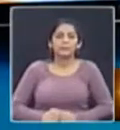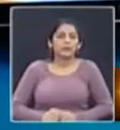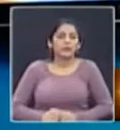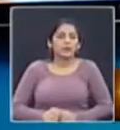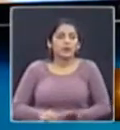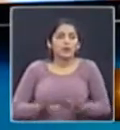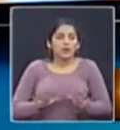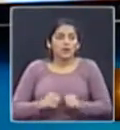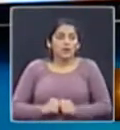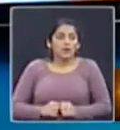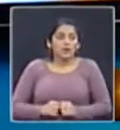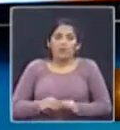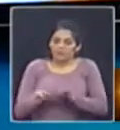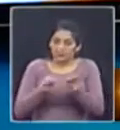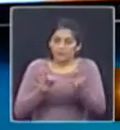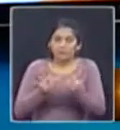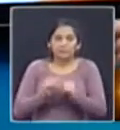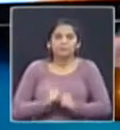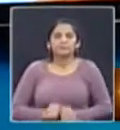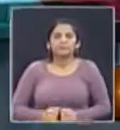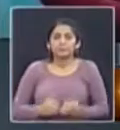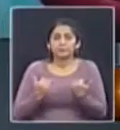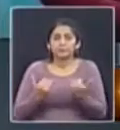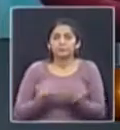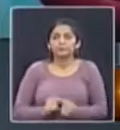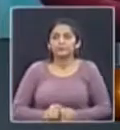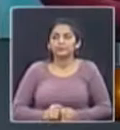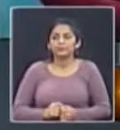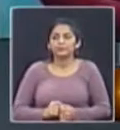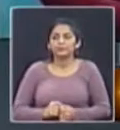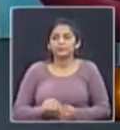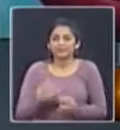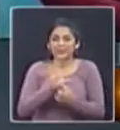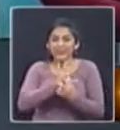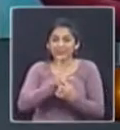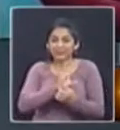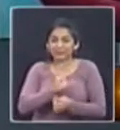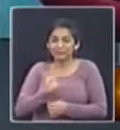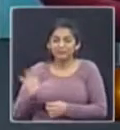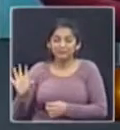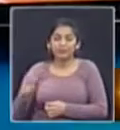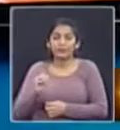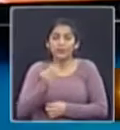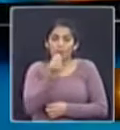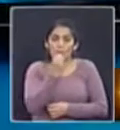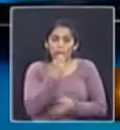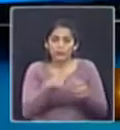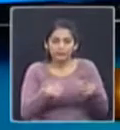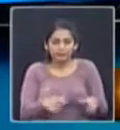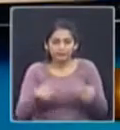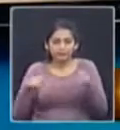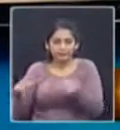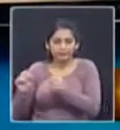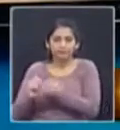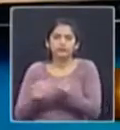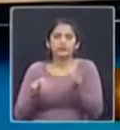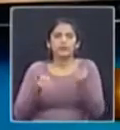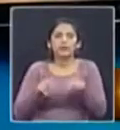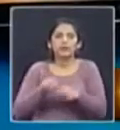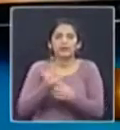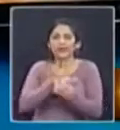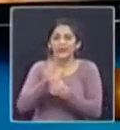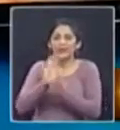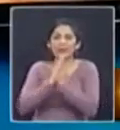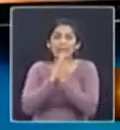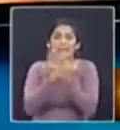por citarle algunos casos la feria gastronómica y a los ciudadanos saben que en determinado medio que la feria del libro ahora el festival de